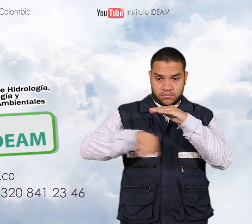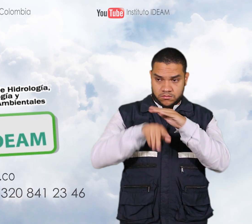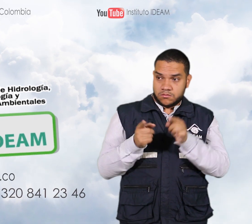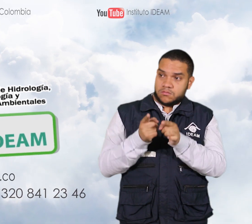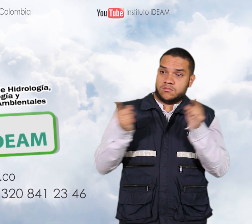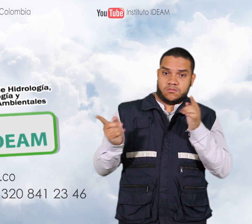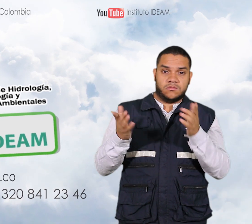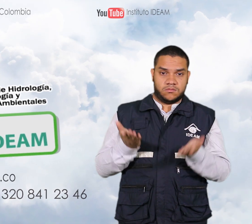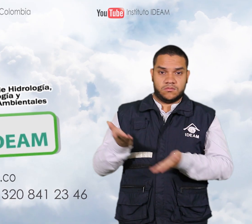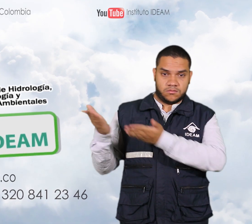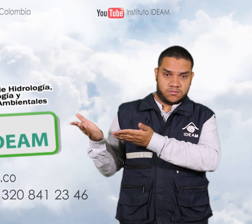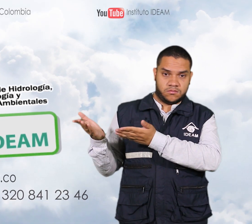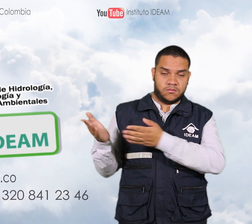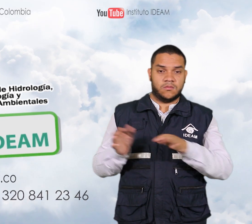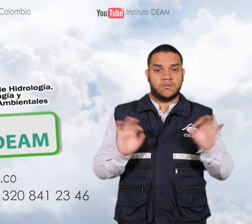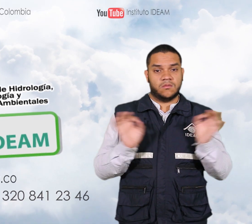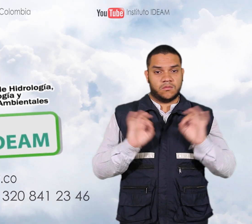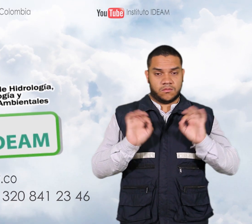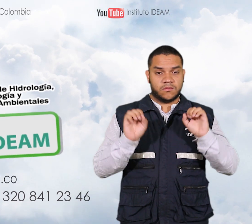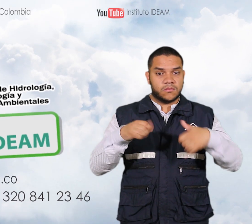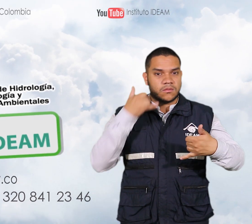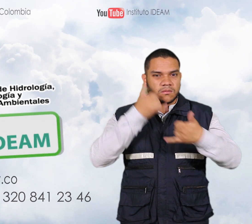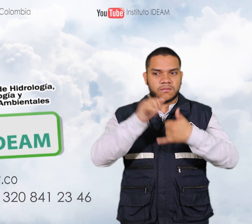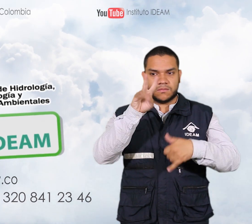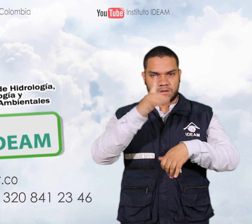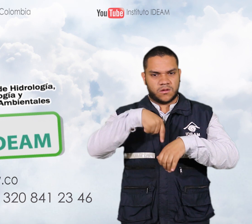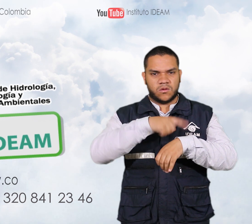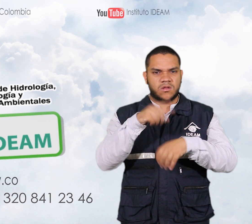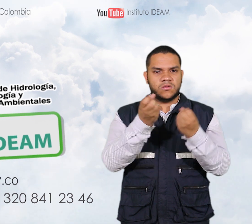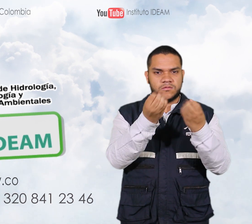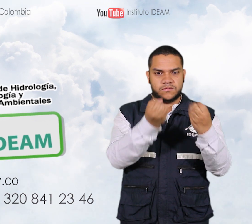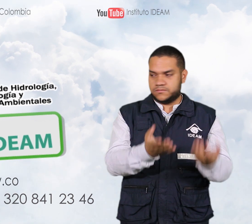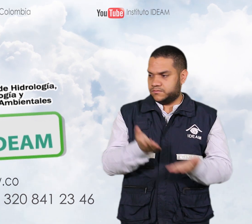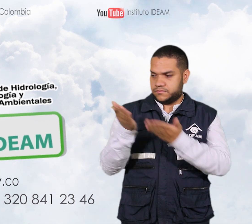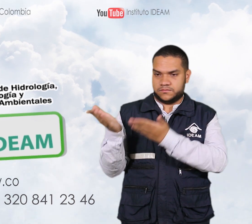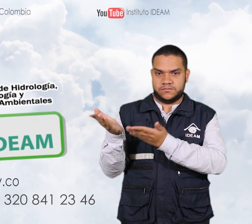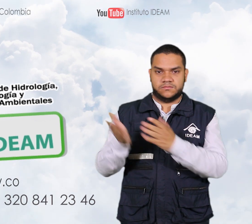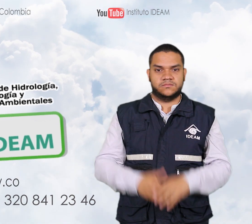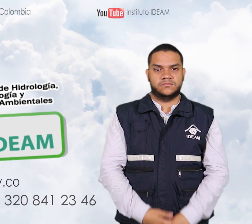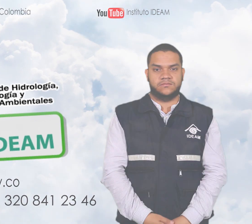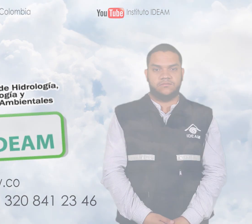.ideam.gov.co o que se comuniquen las 24 horas a los teléfonos que aparecen en pantalla